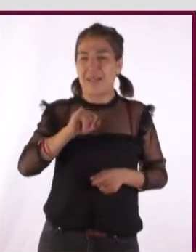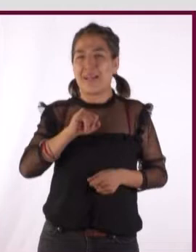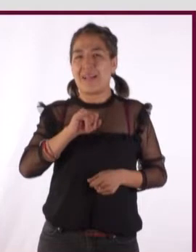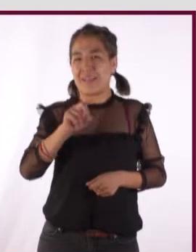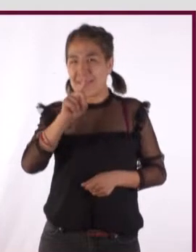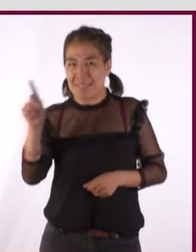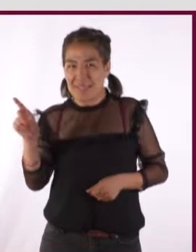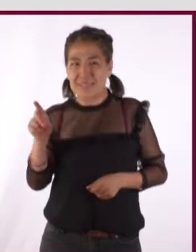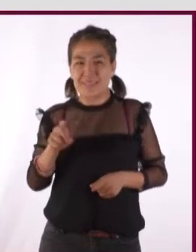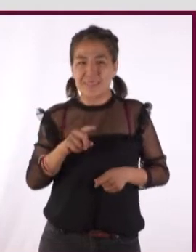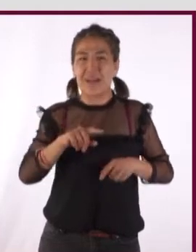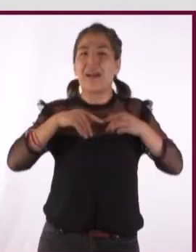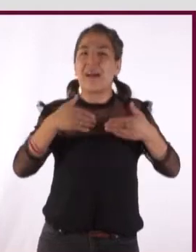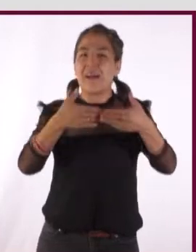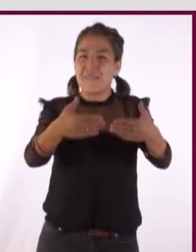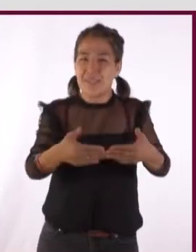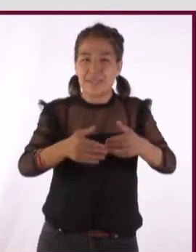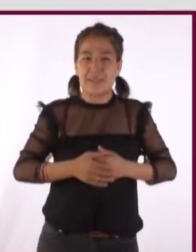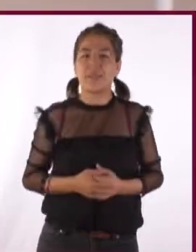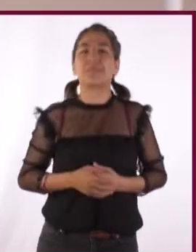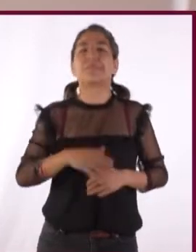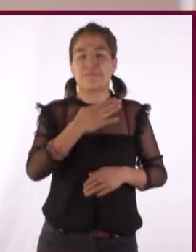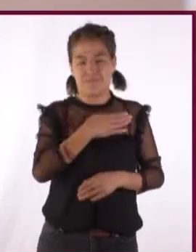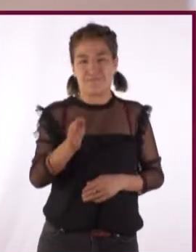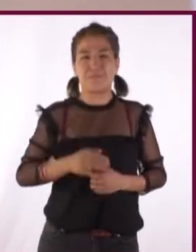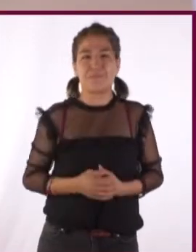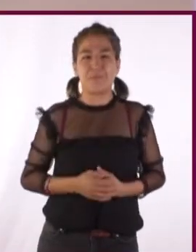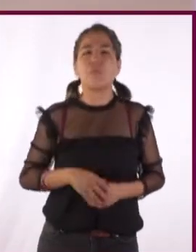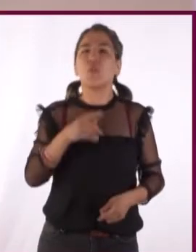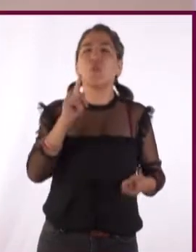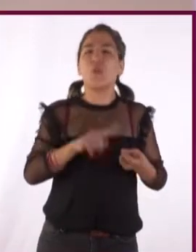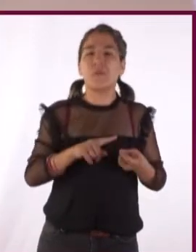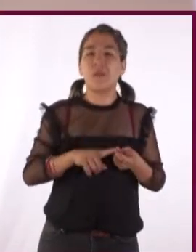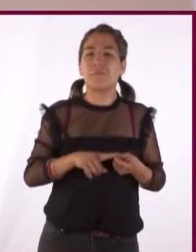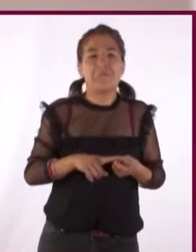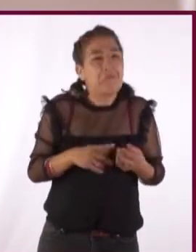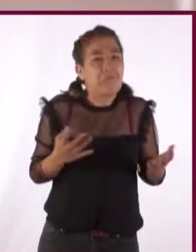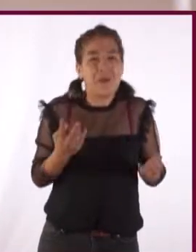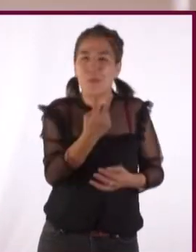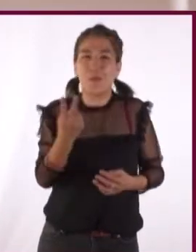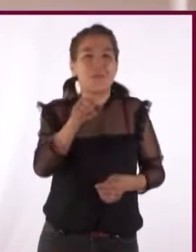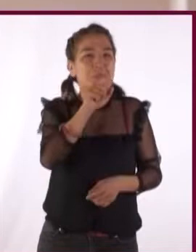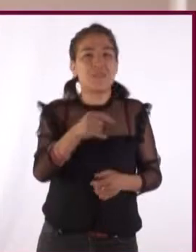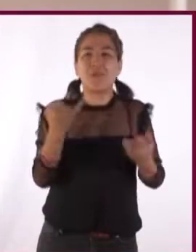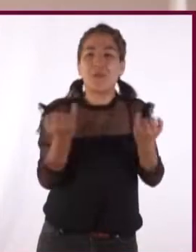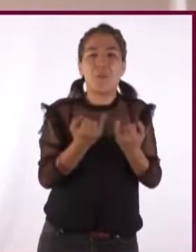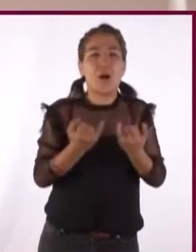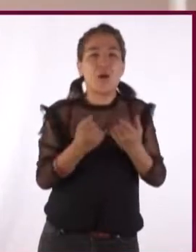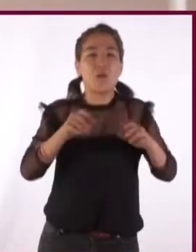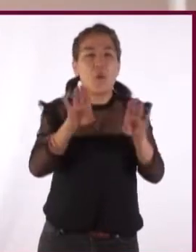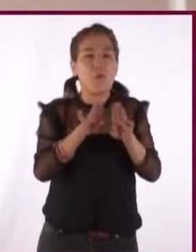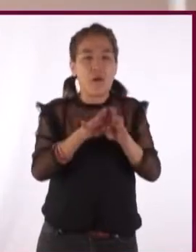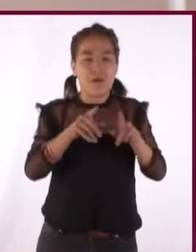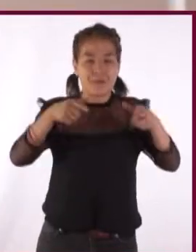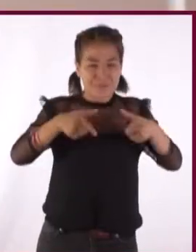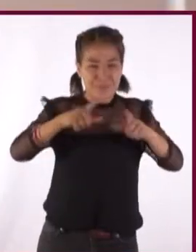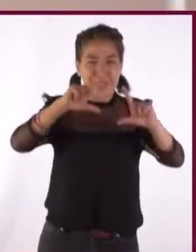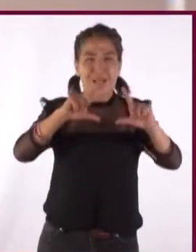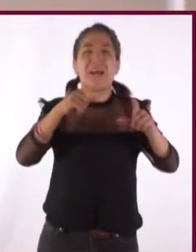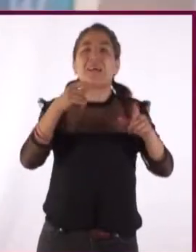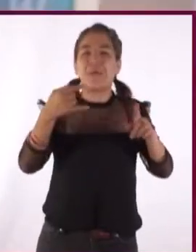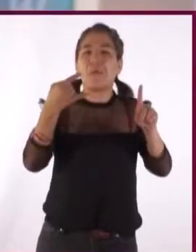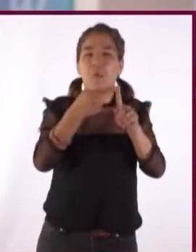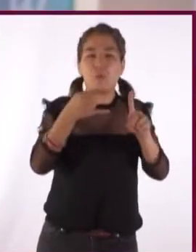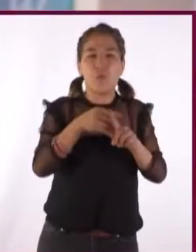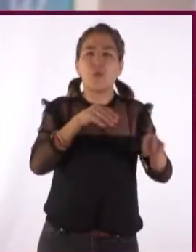plano posterior. Bueno, pues el punto se ubica en ambas posiciones porque es un cubo en perspectiva